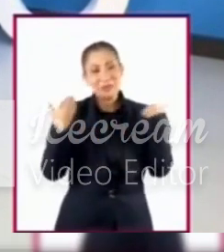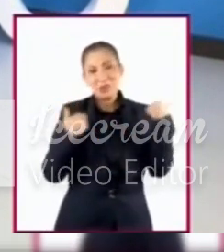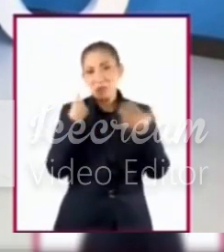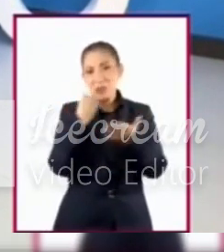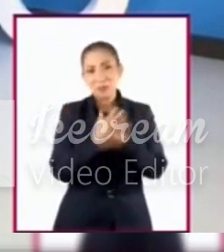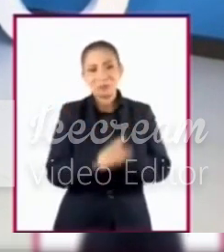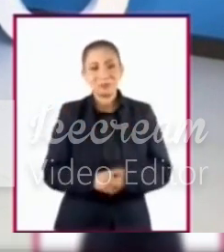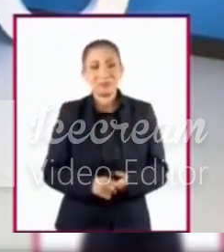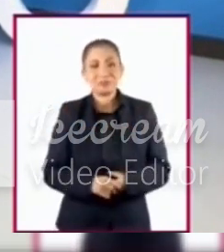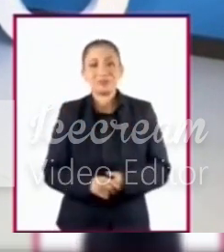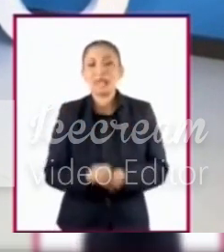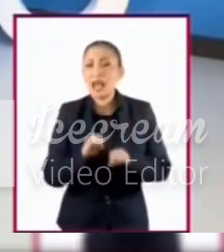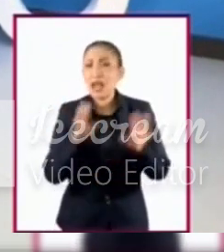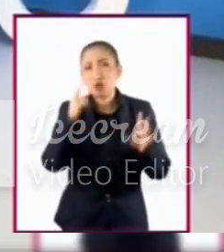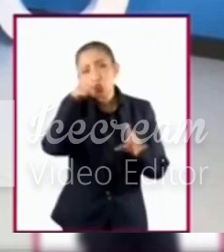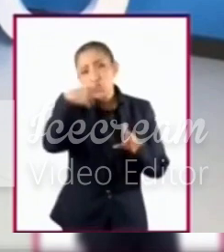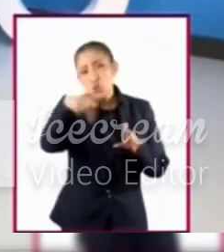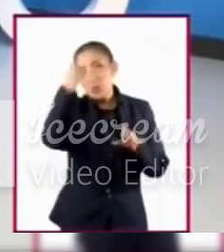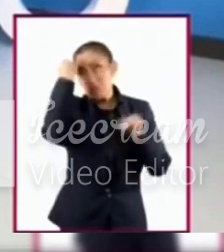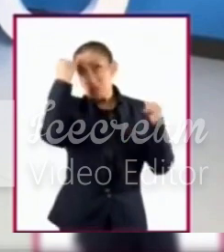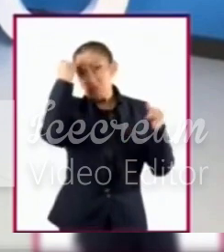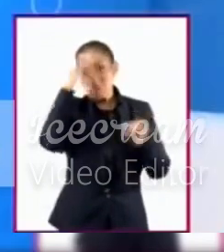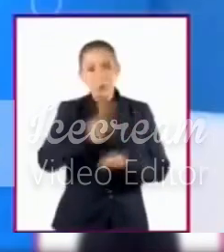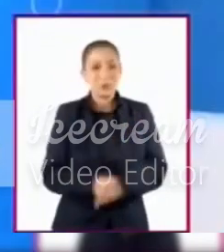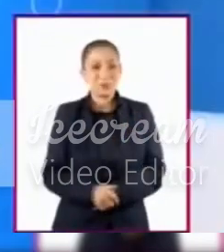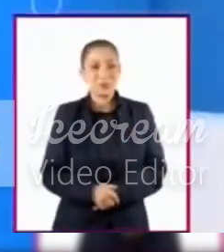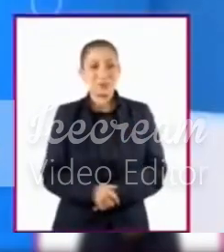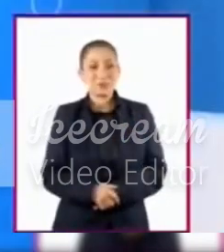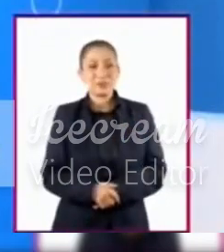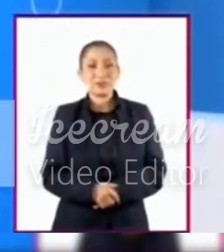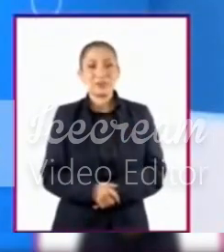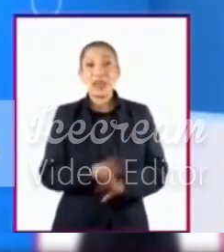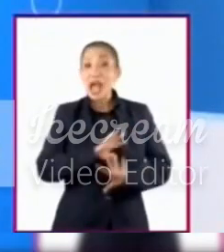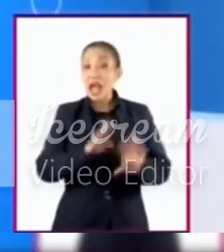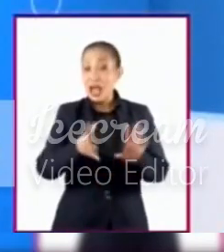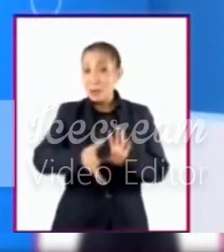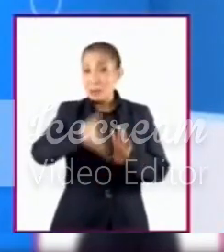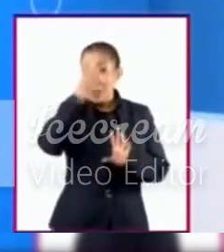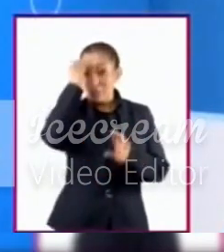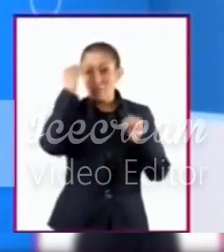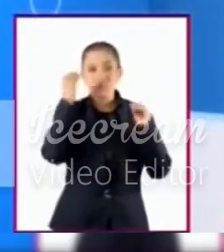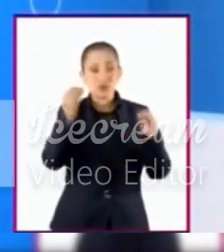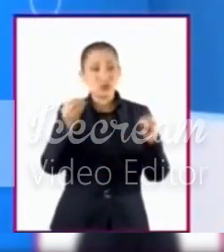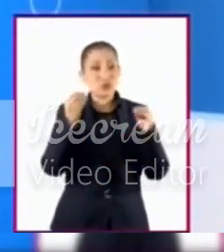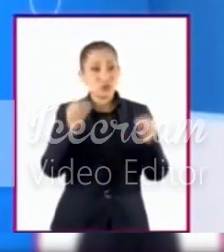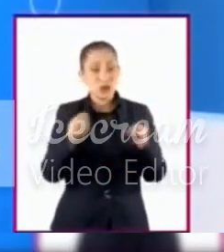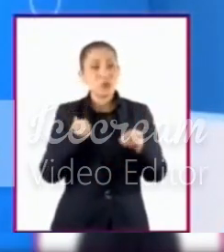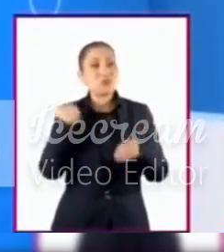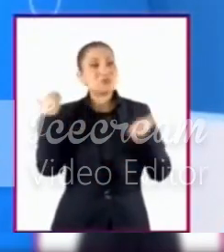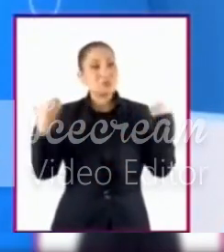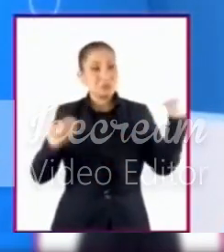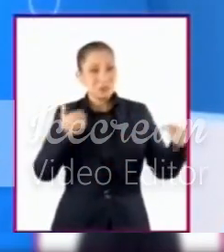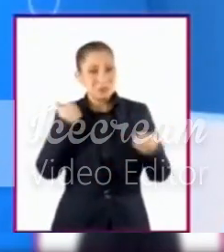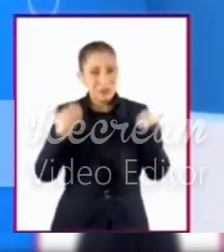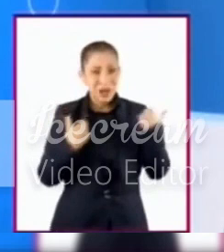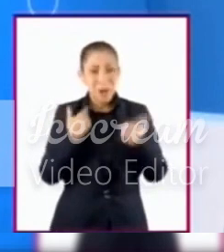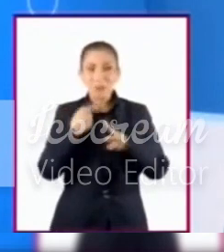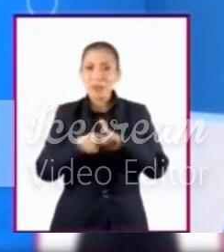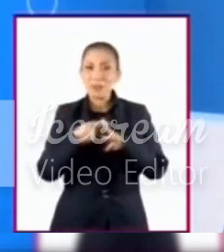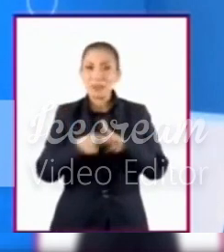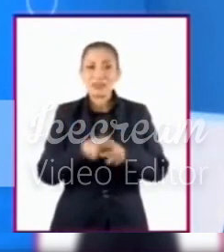diviertan. Claro, echen a volar su imaginación. Hemos aprendido mucho y nos hemos divertido con